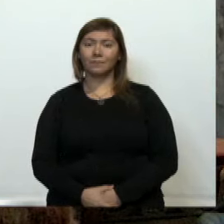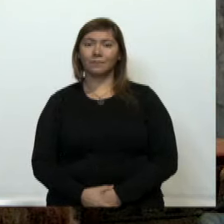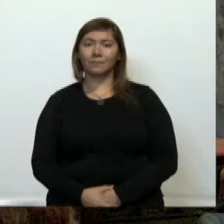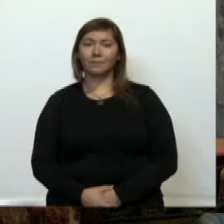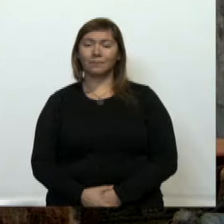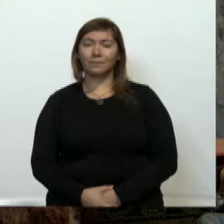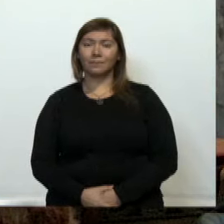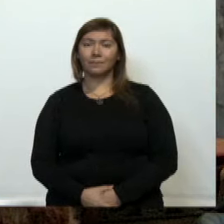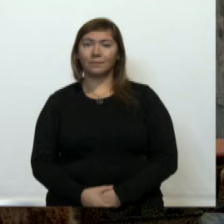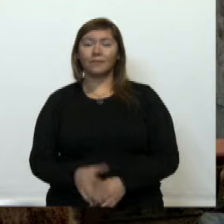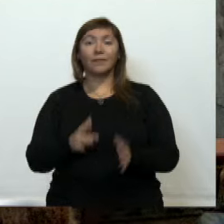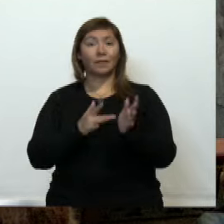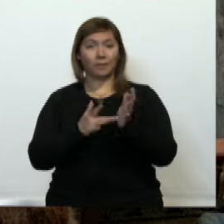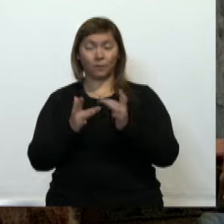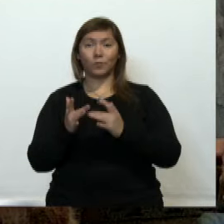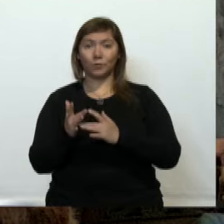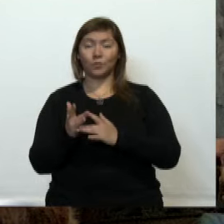Jesús